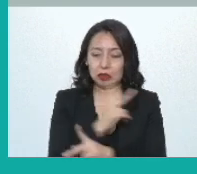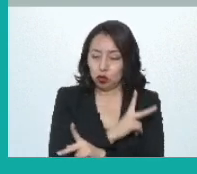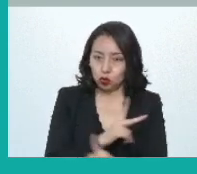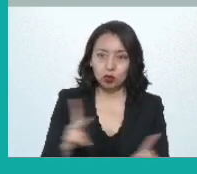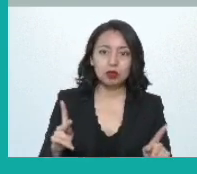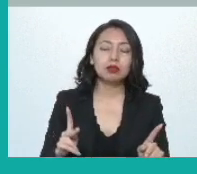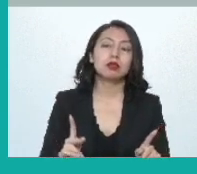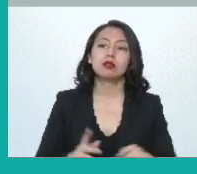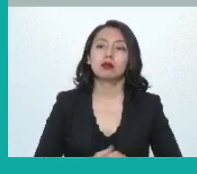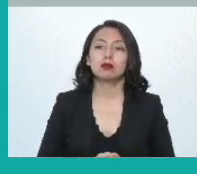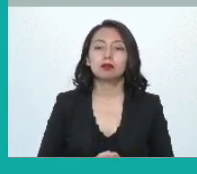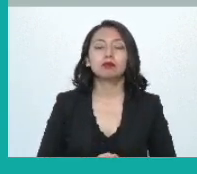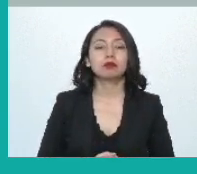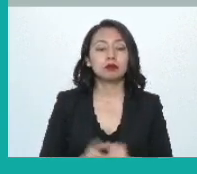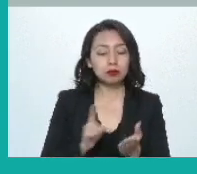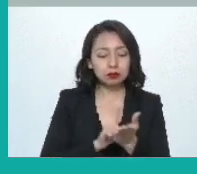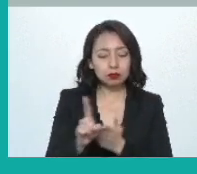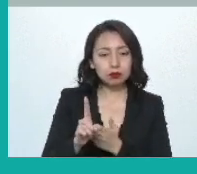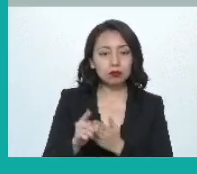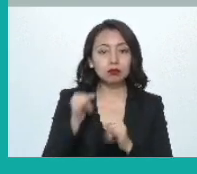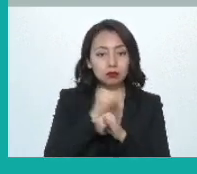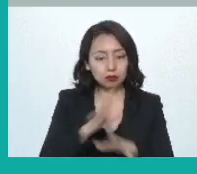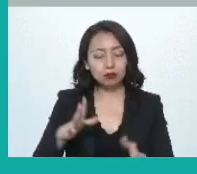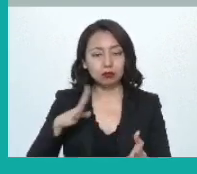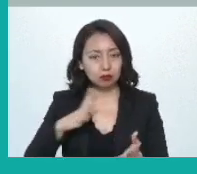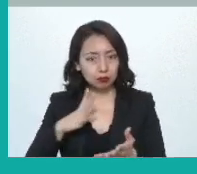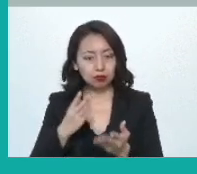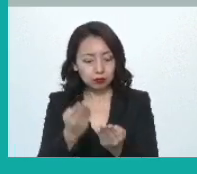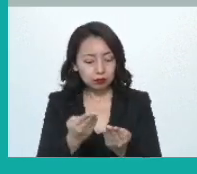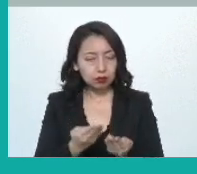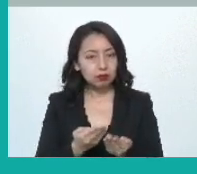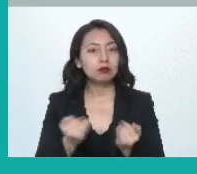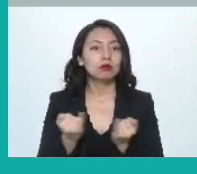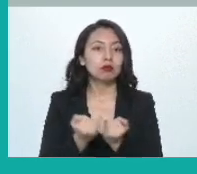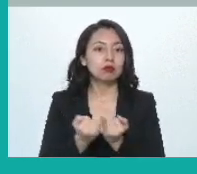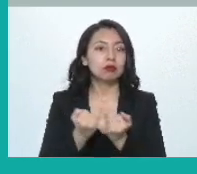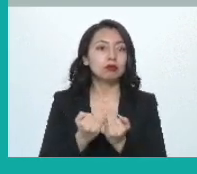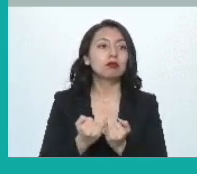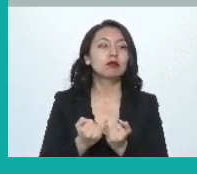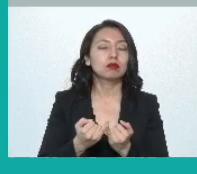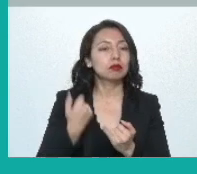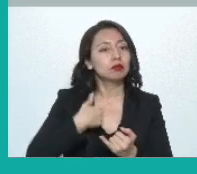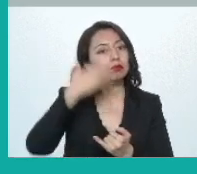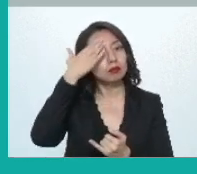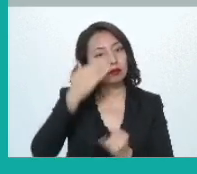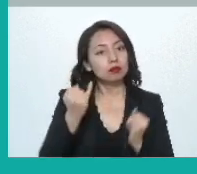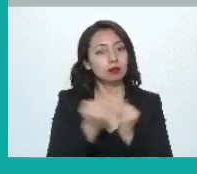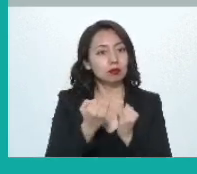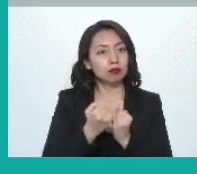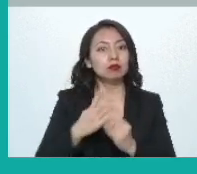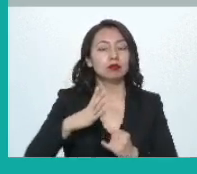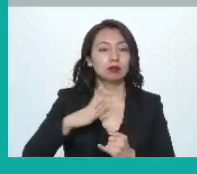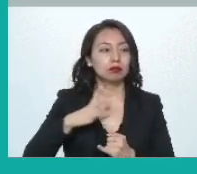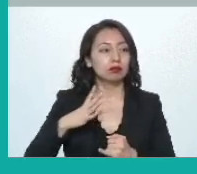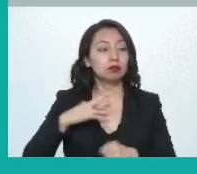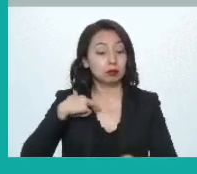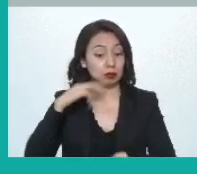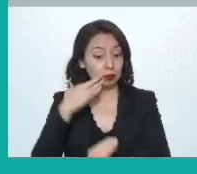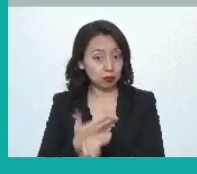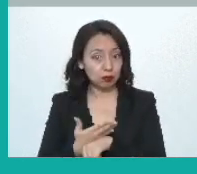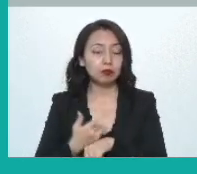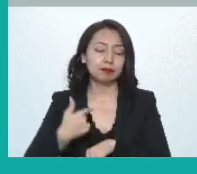alguna, tengamos derecho a ser informados y también a informarnos, pero también tenemos la corresponsabilidad